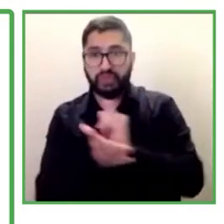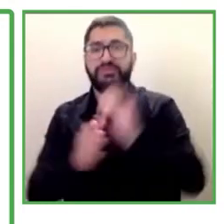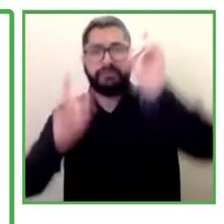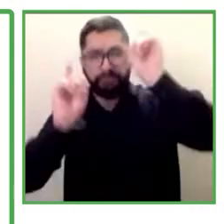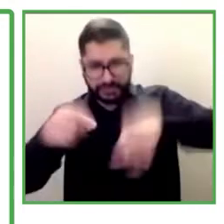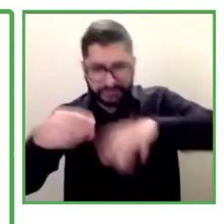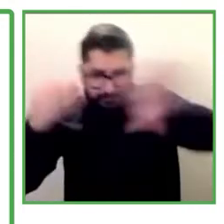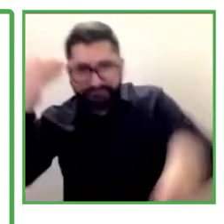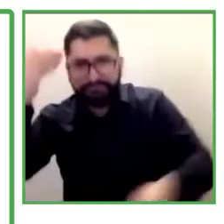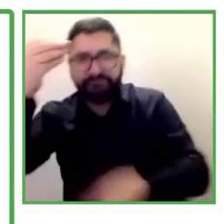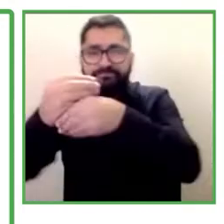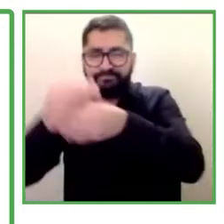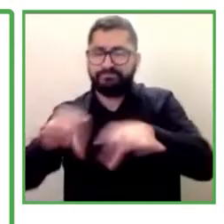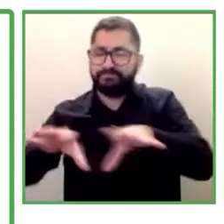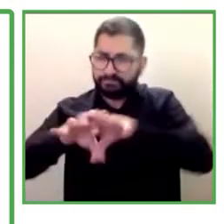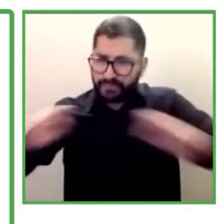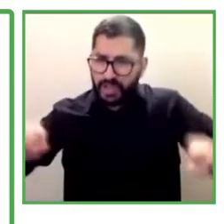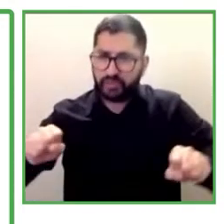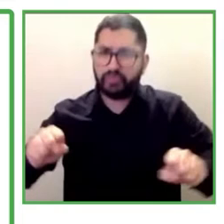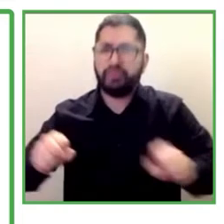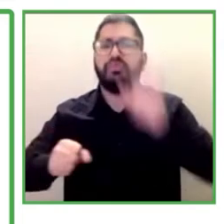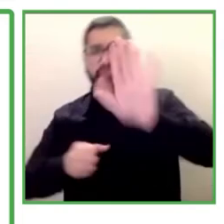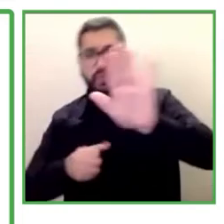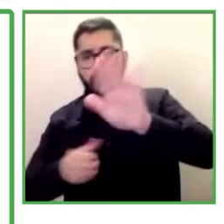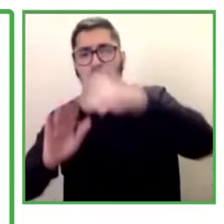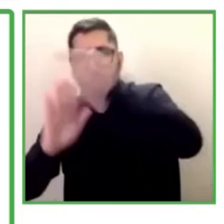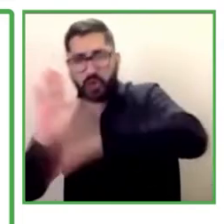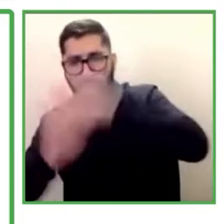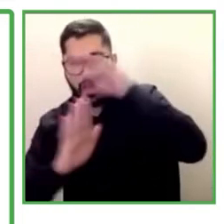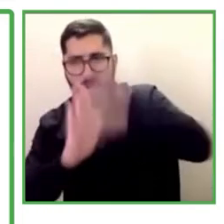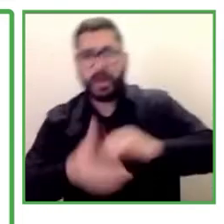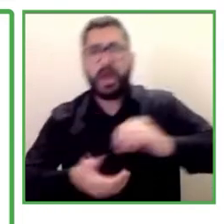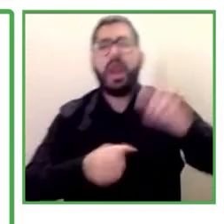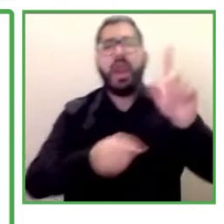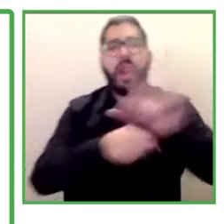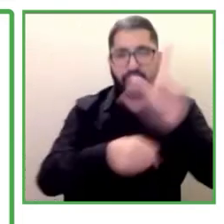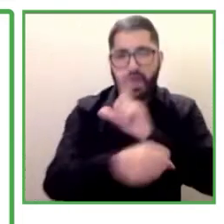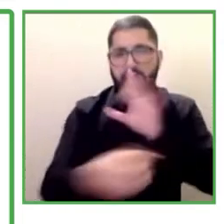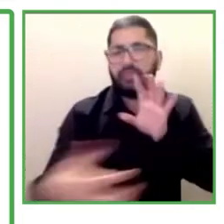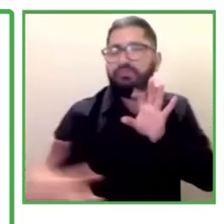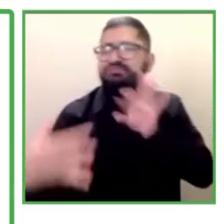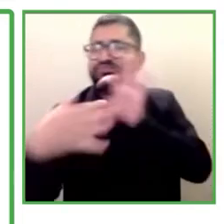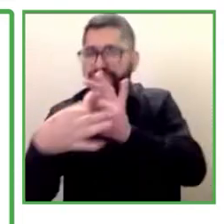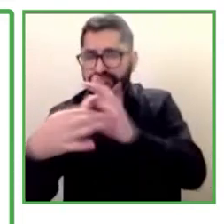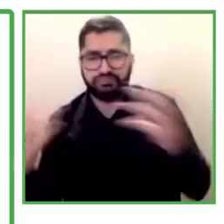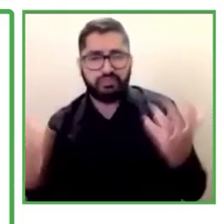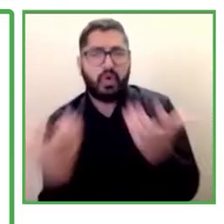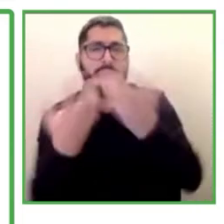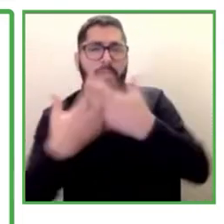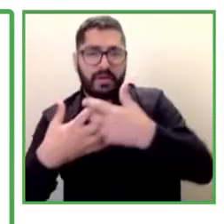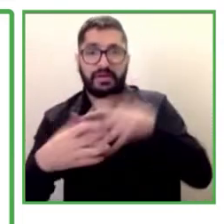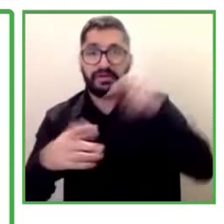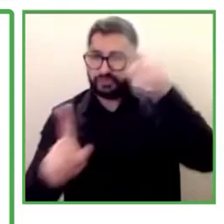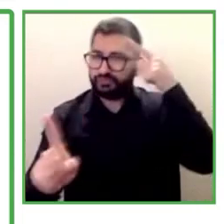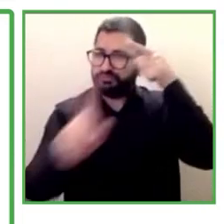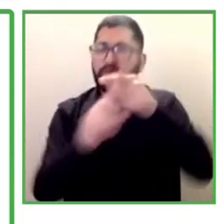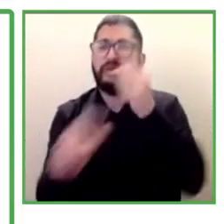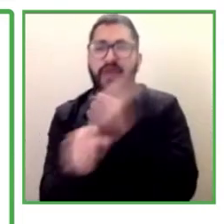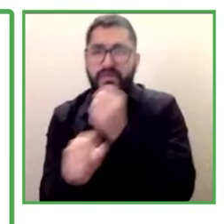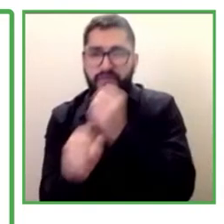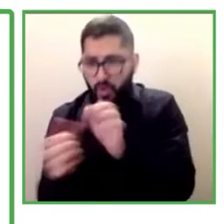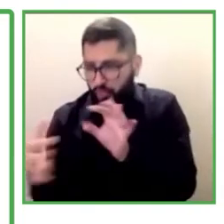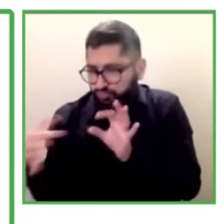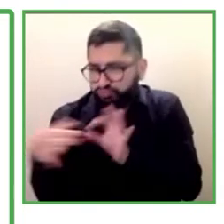se complementen para que trabajando conjuntamente podamos garantizar los servicios que las personas